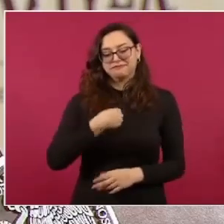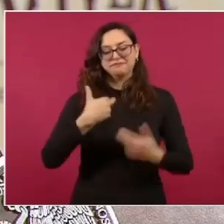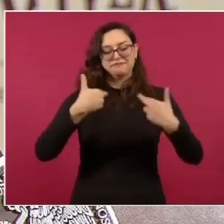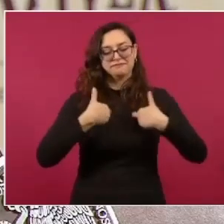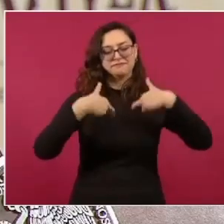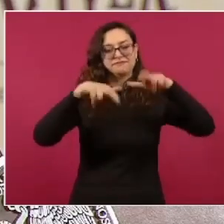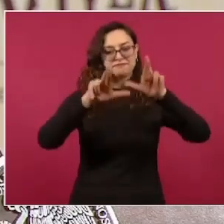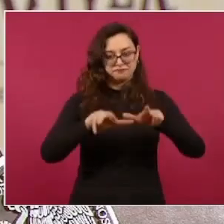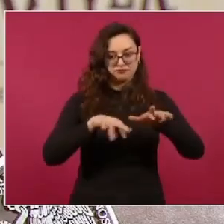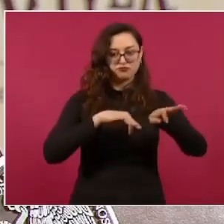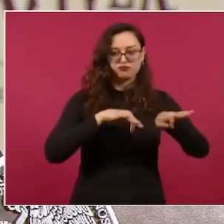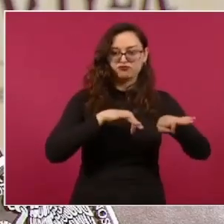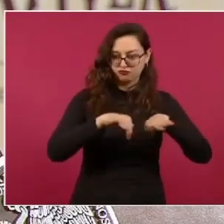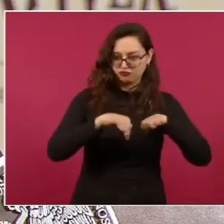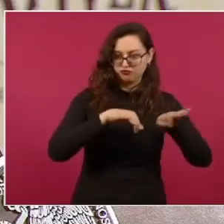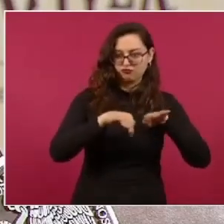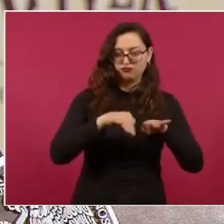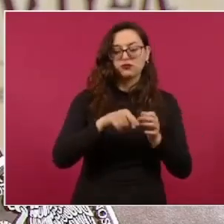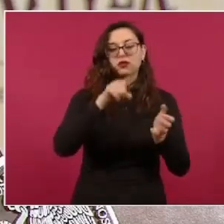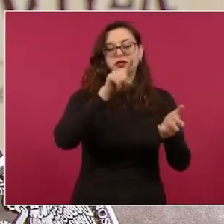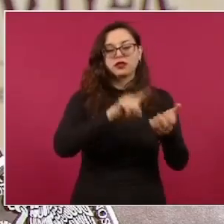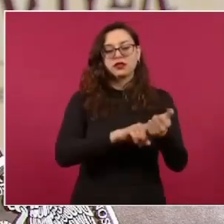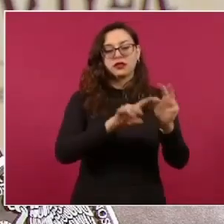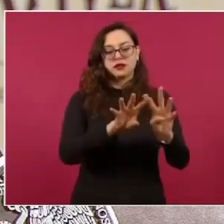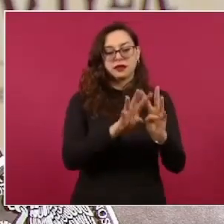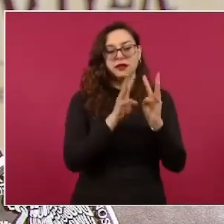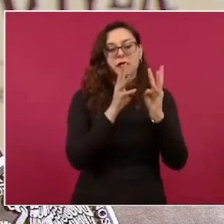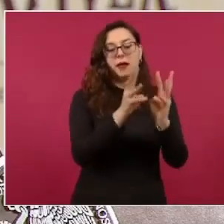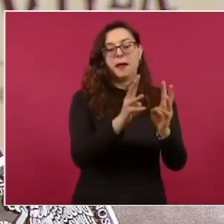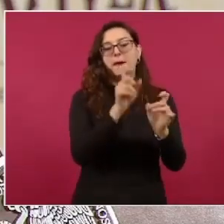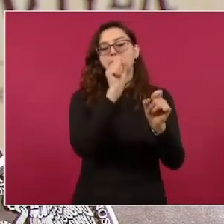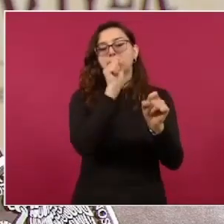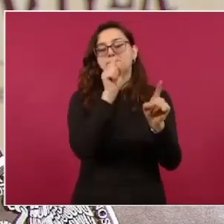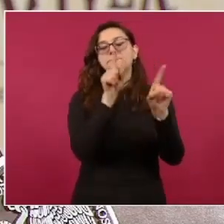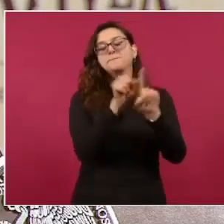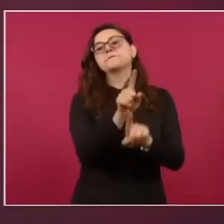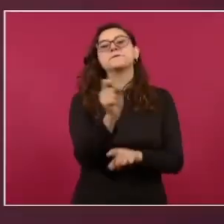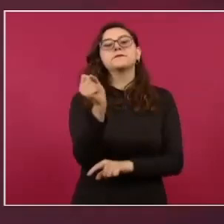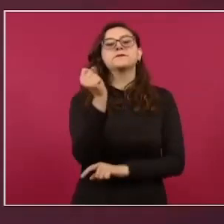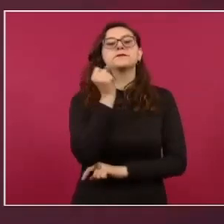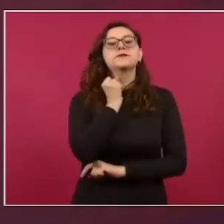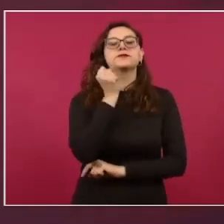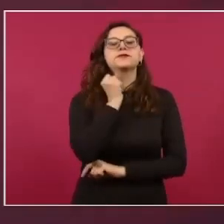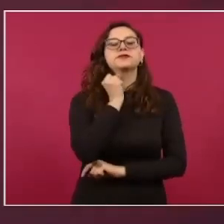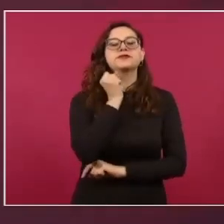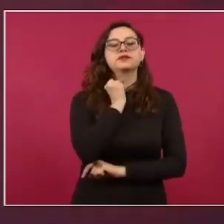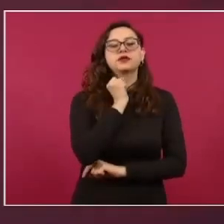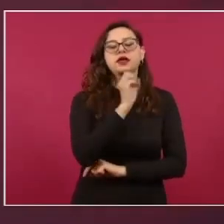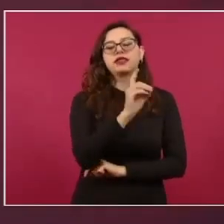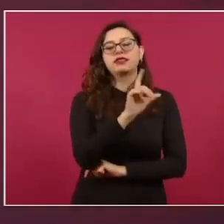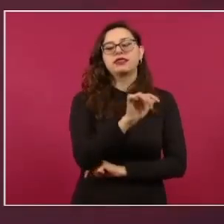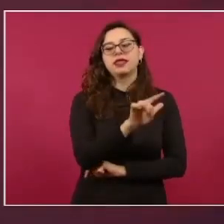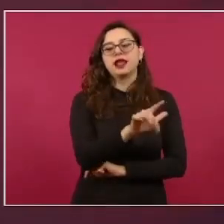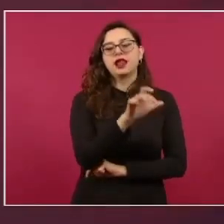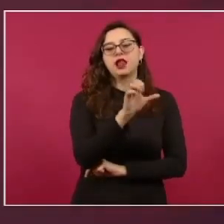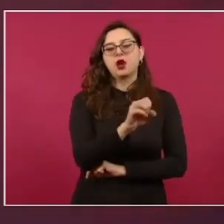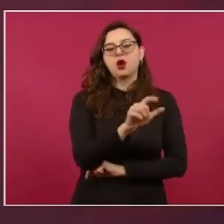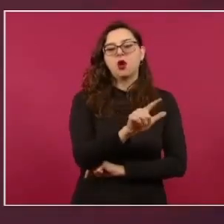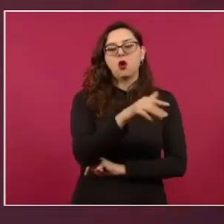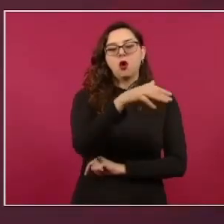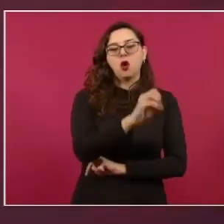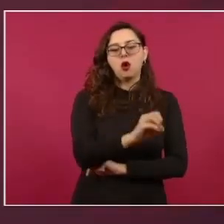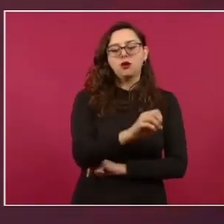H Consejo Técnico y del senador don Carlos Aceves del Olmo. Saludo con afecto y reconocimiento a